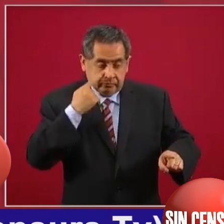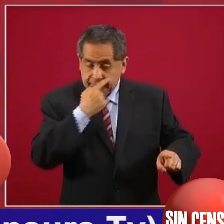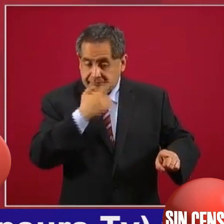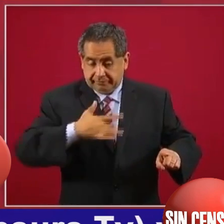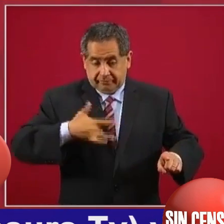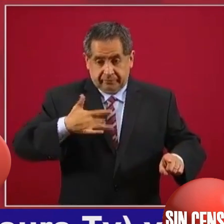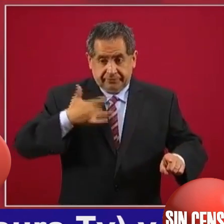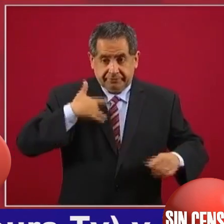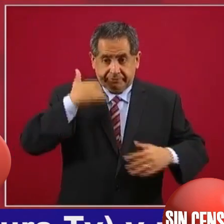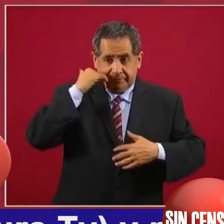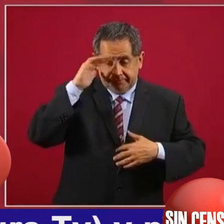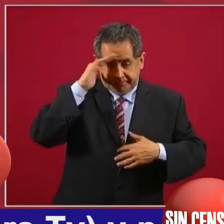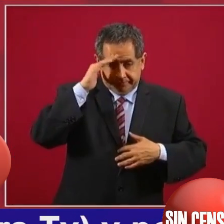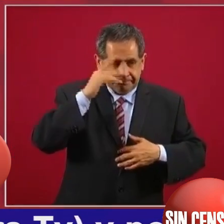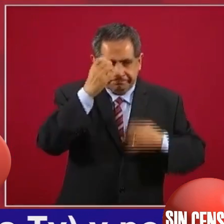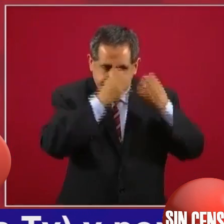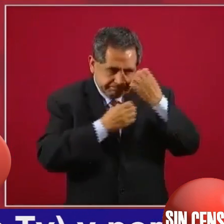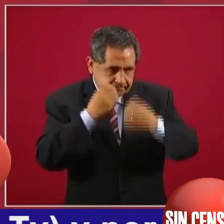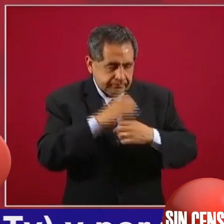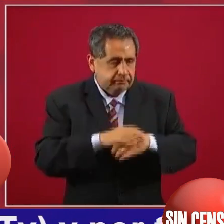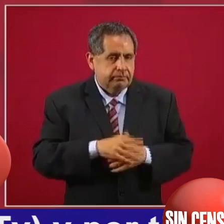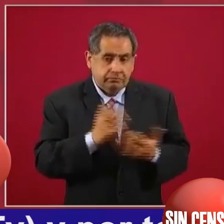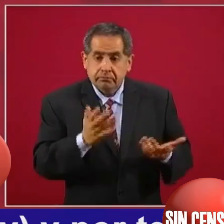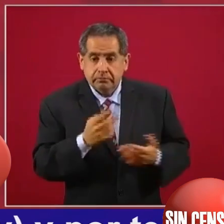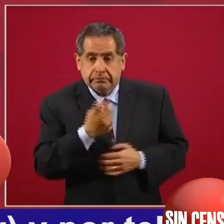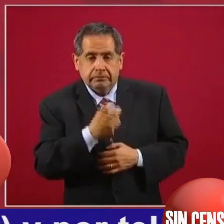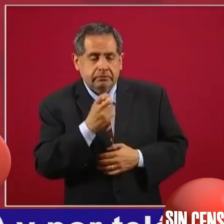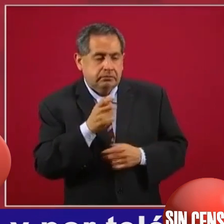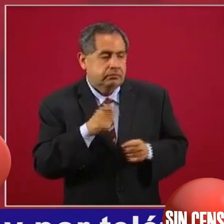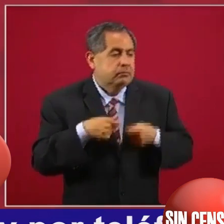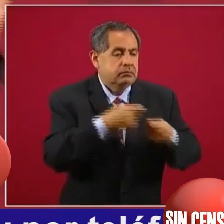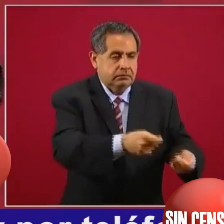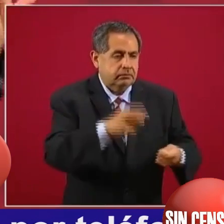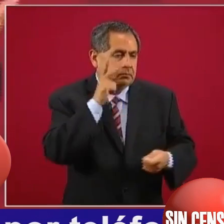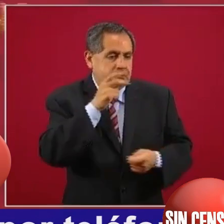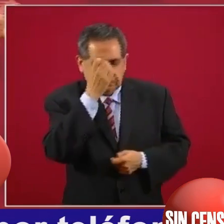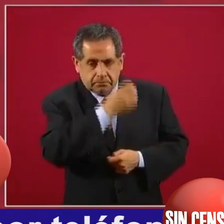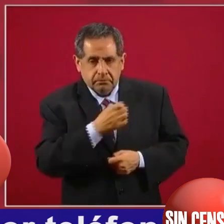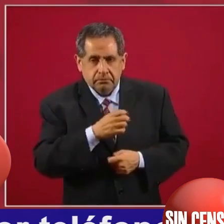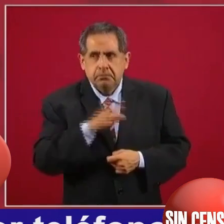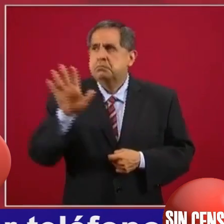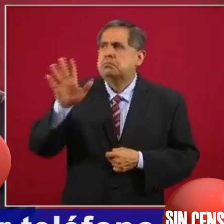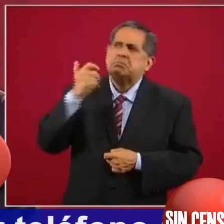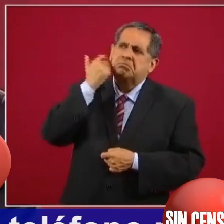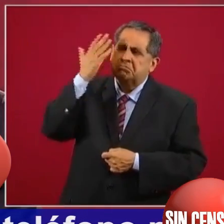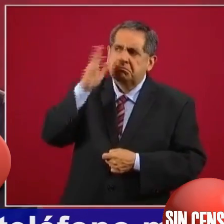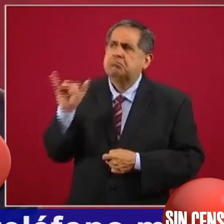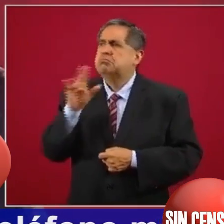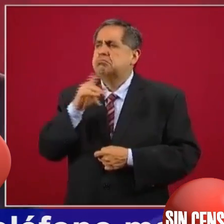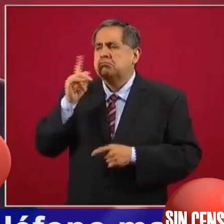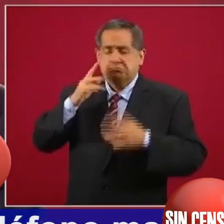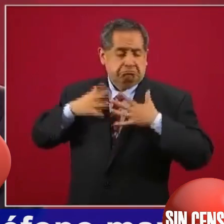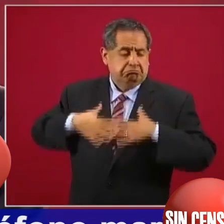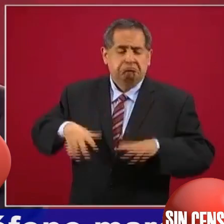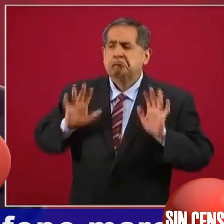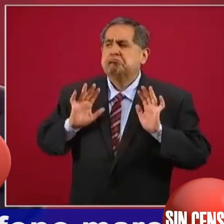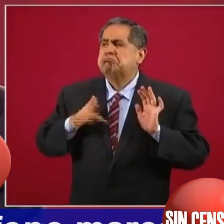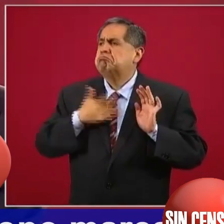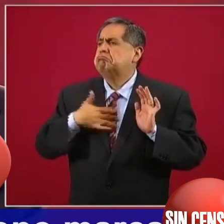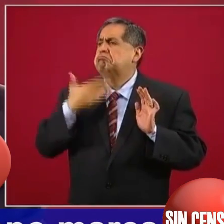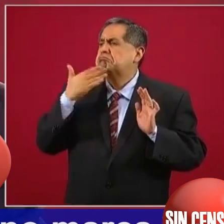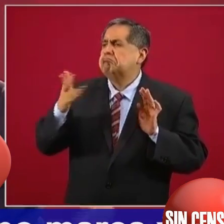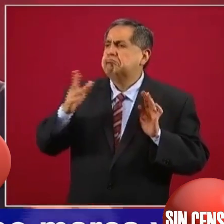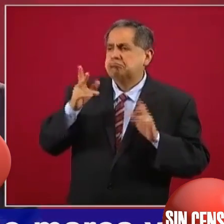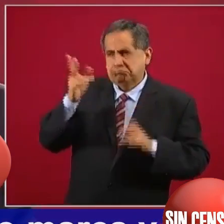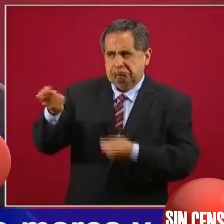enfermas, no a partir de la demanda voluntaria de quiero saber si tengo o no la enfermedad, aunque no tenga